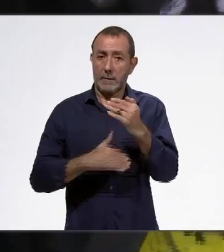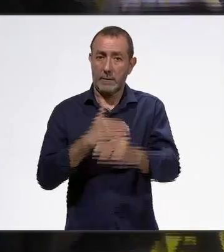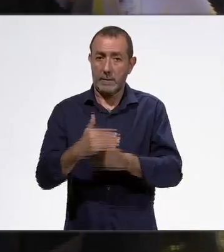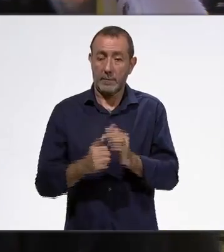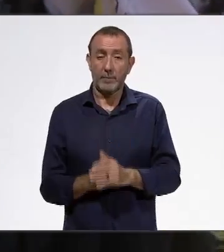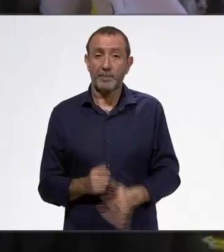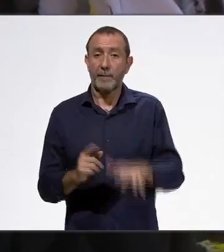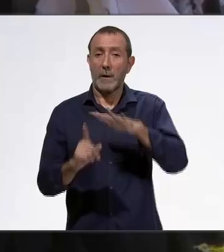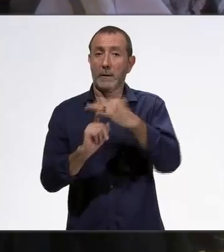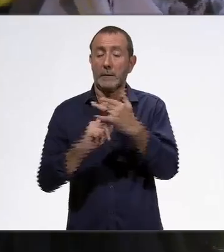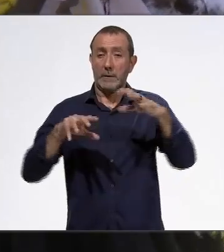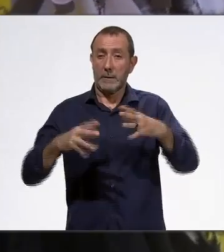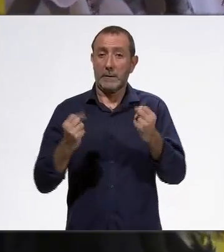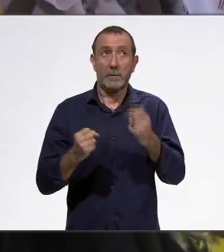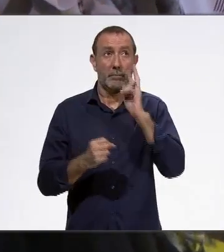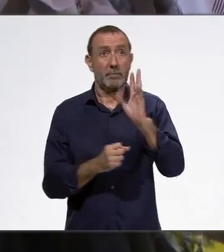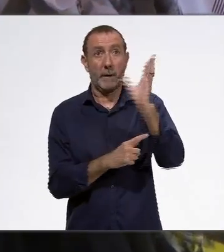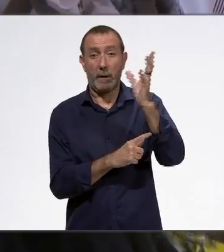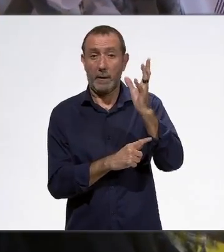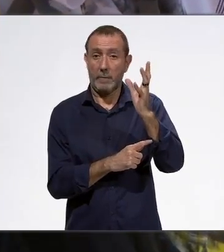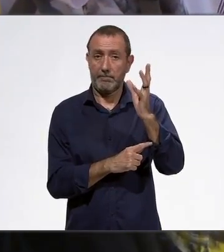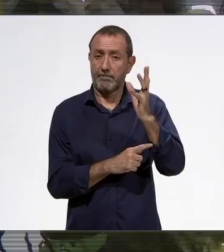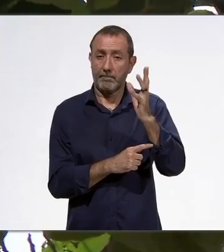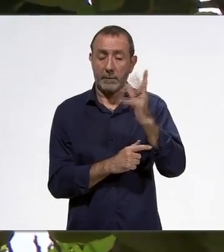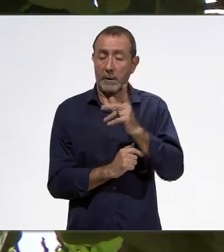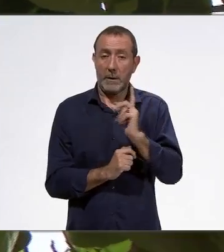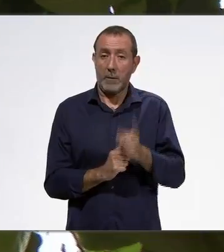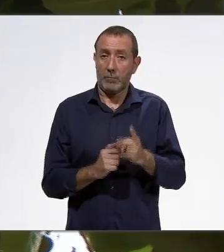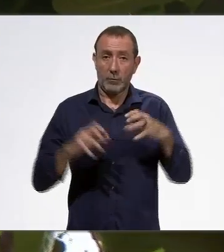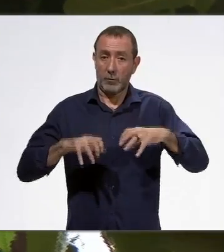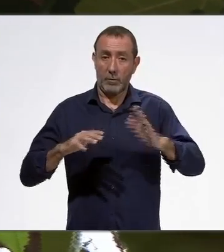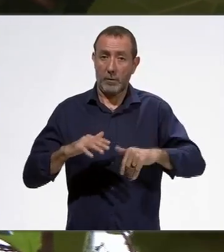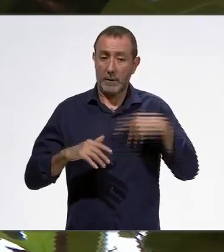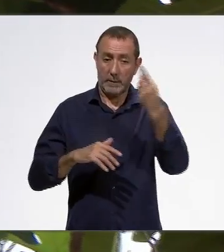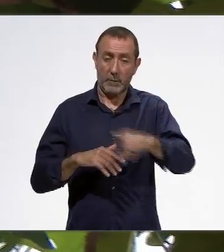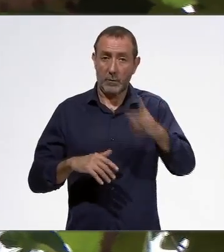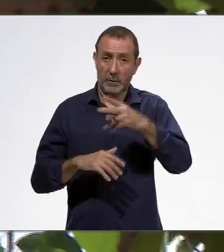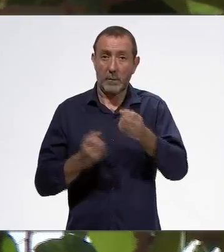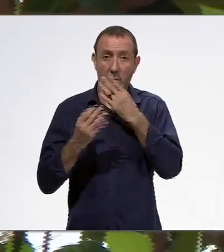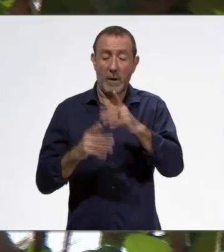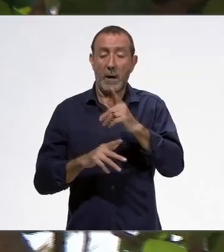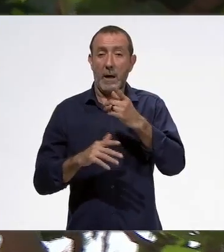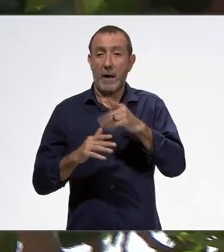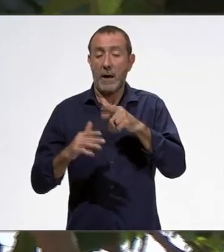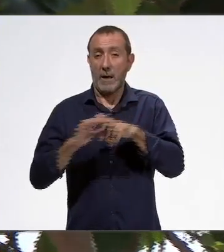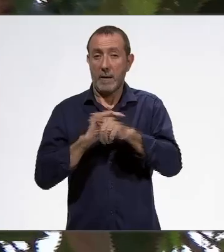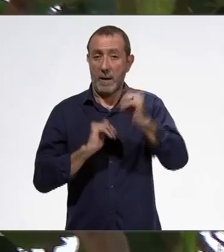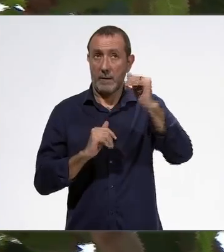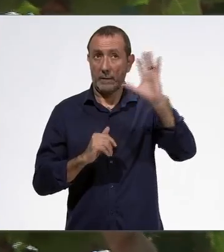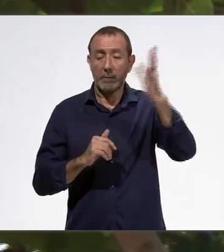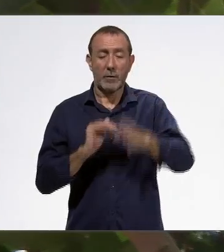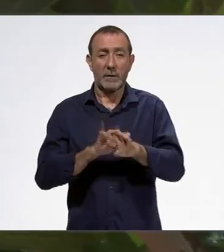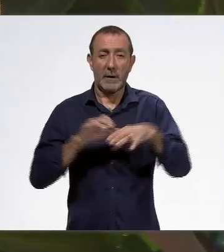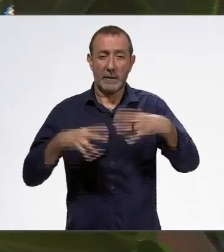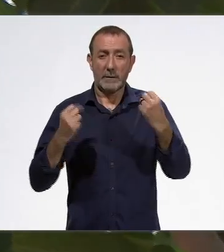una situación de sequía que Mirando al cielo no parece que tenga ayuda en los meteorológicos en las próximas semanas según aemet noviembre seguirá siendo seco